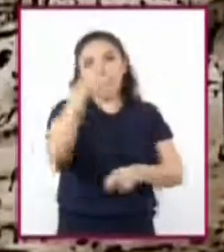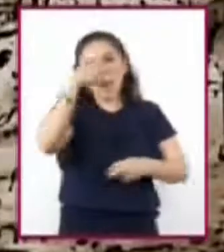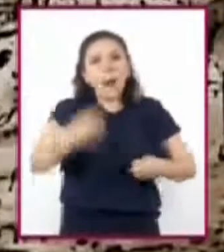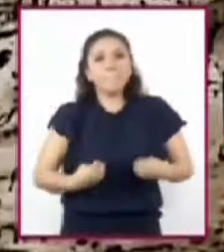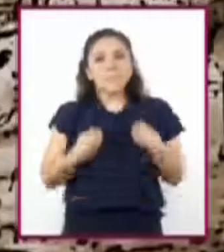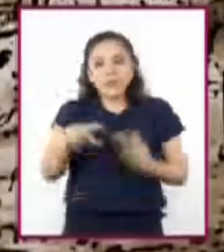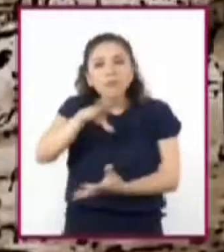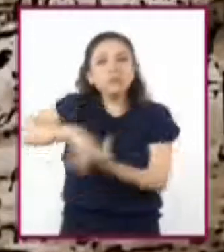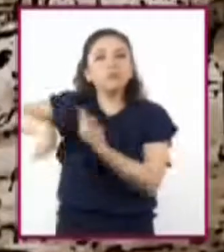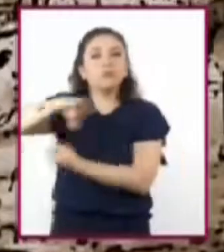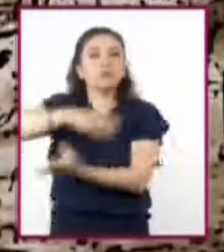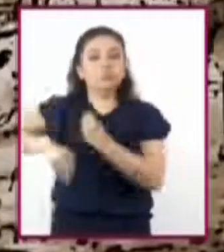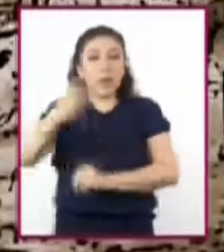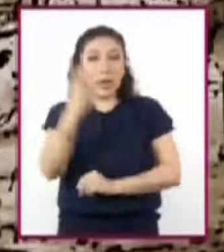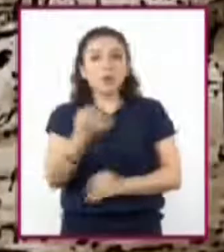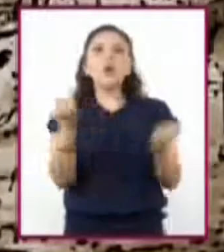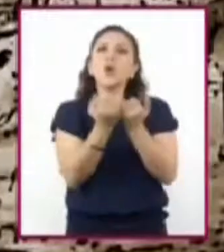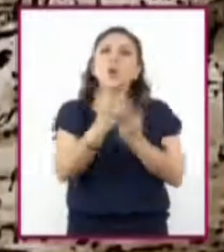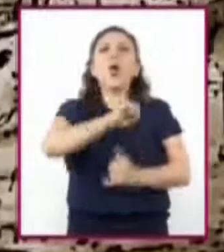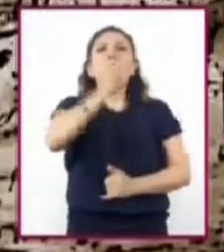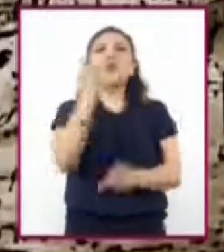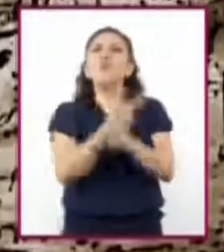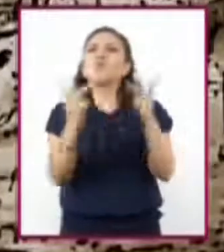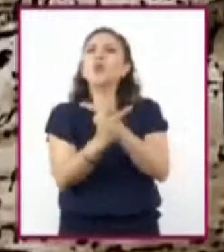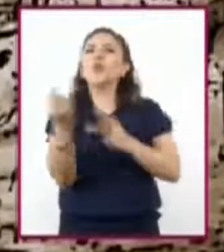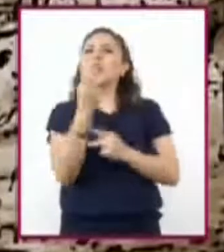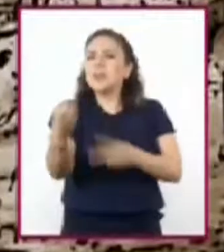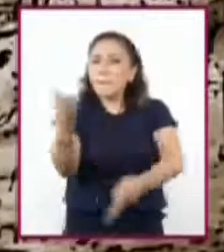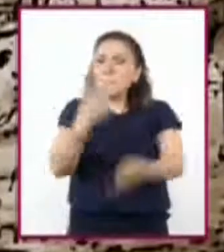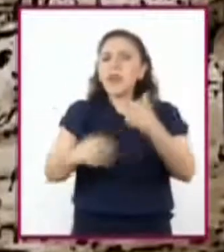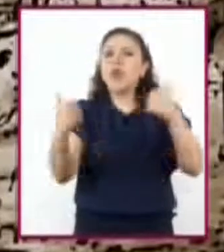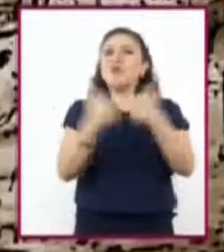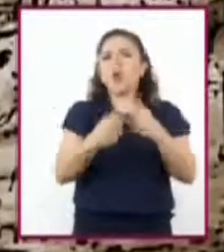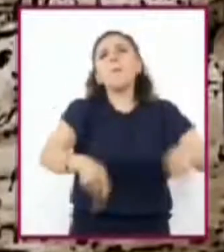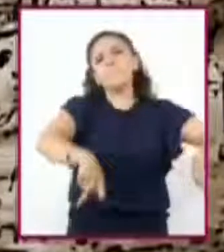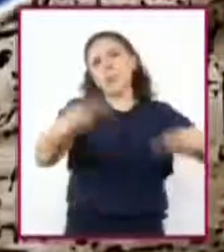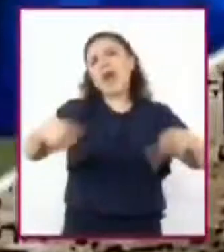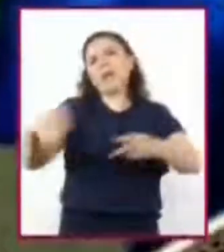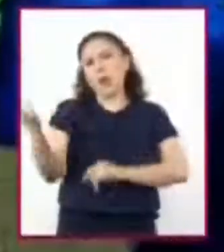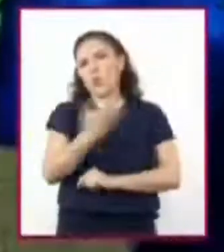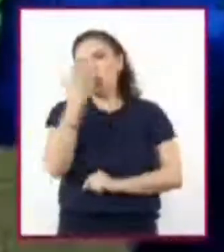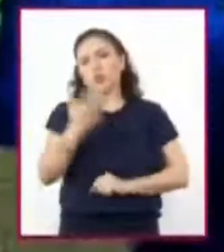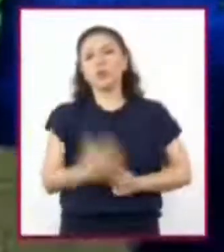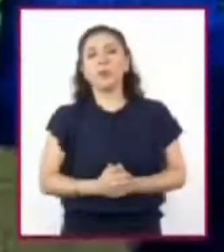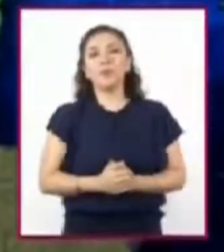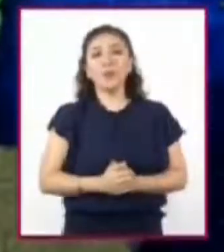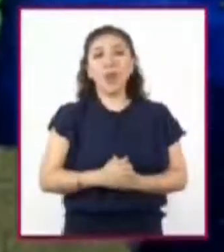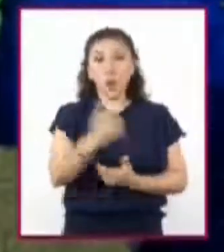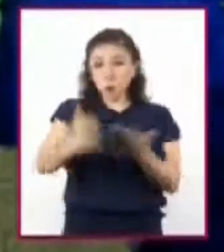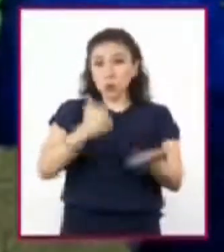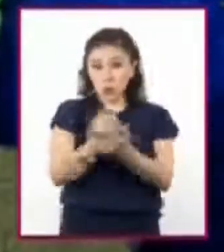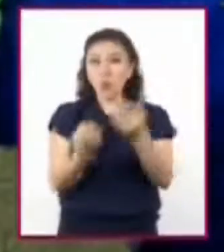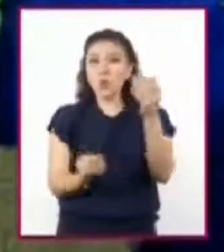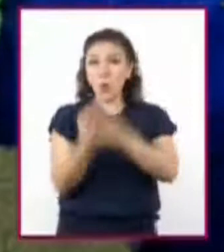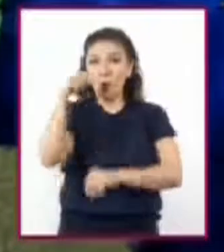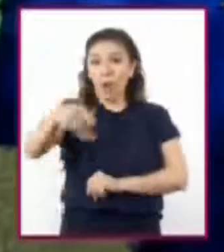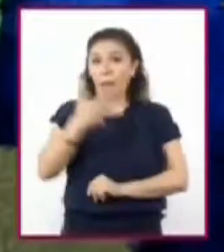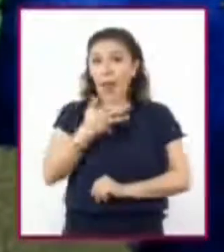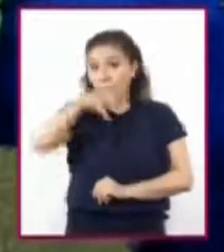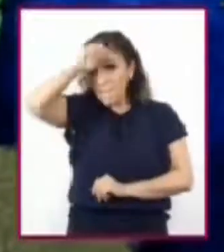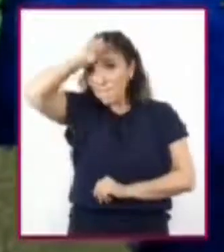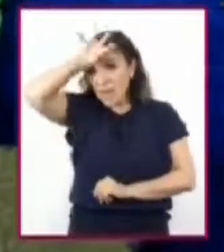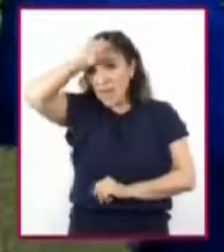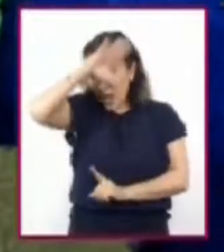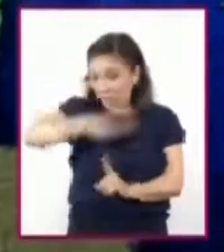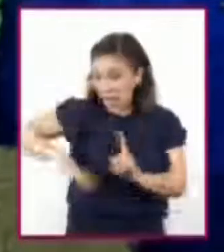población, así como de otras mercancías que obtenían a través del comercio. A los centros urbanos que tenían explotación minera a